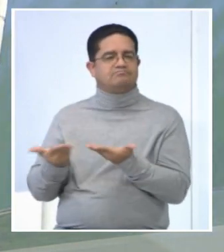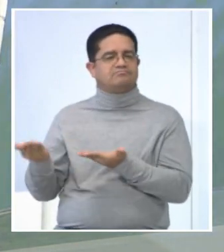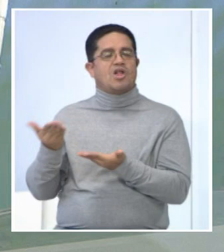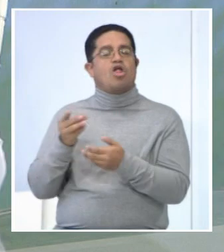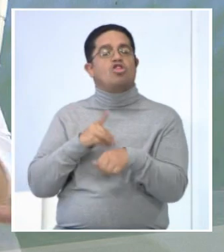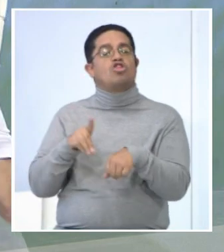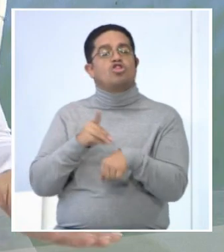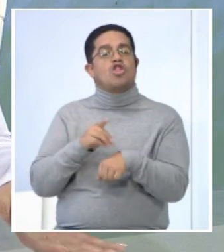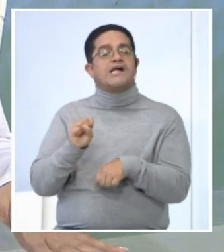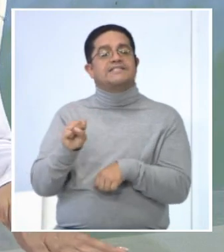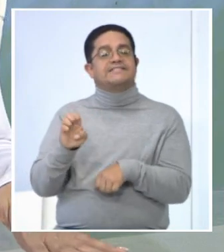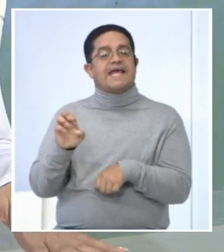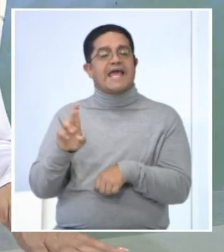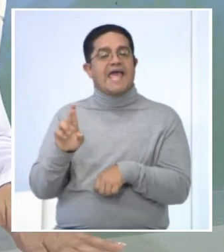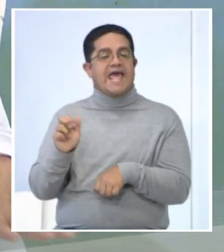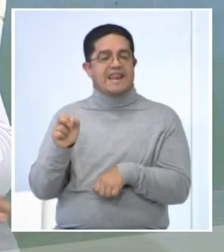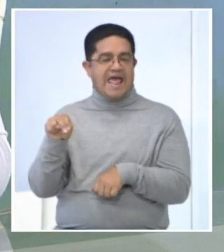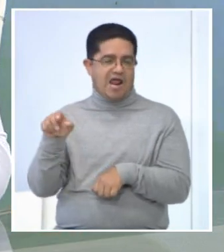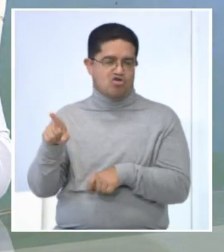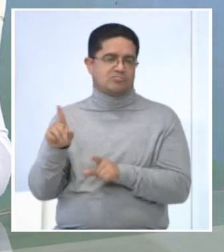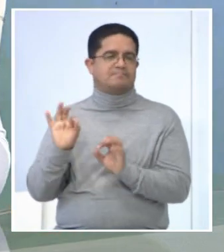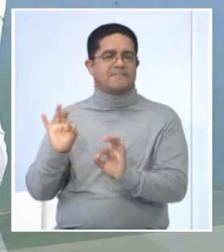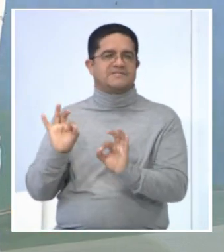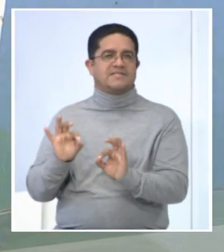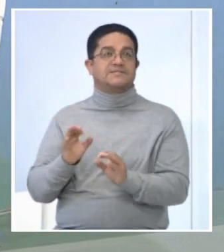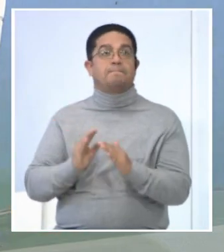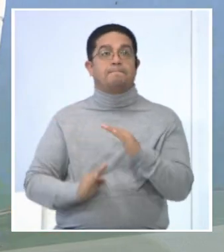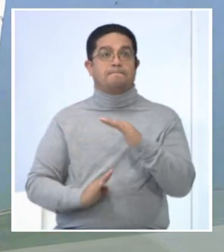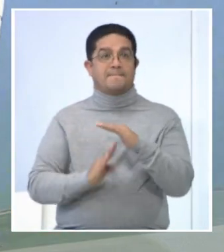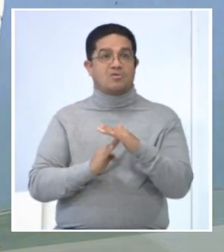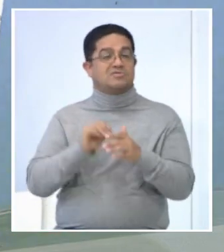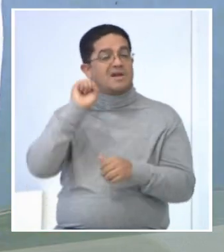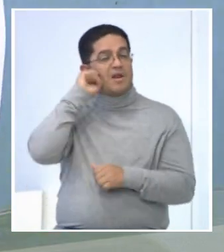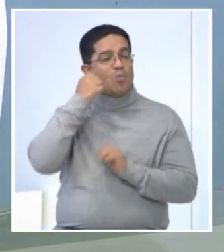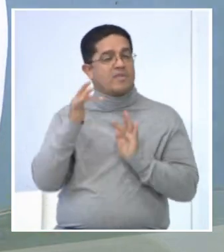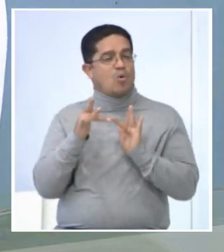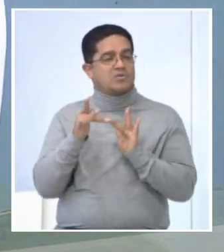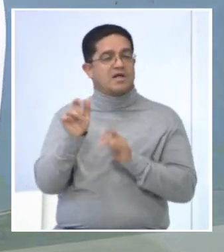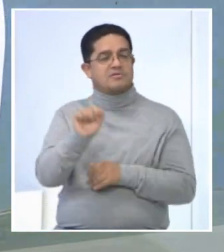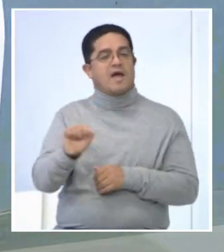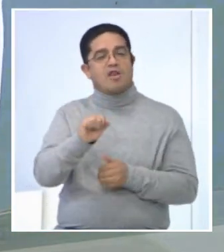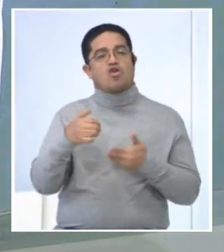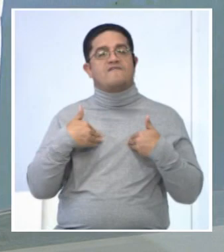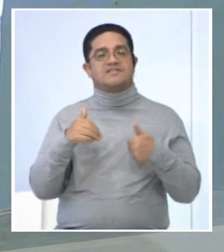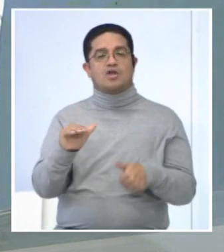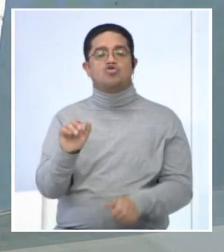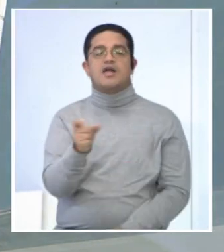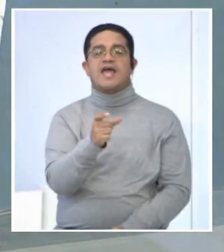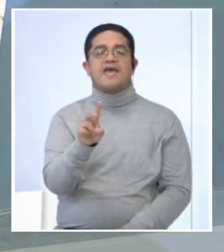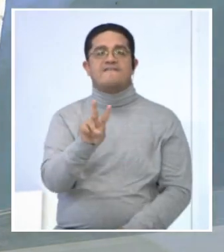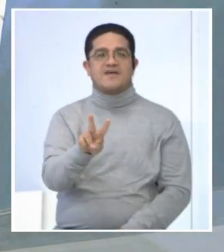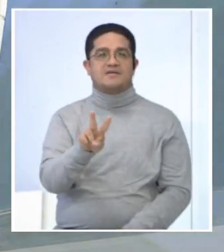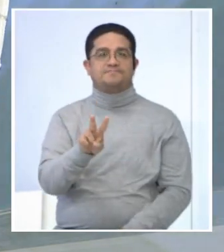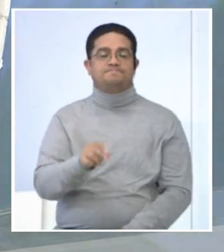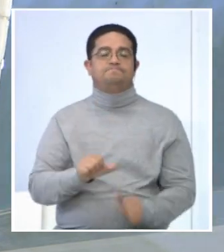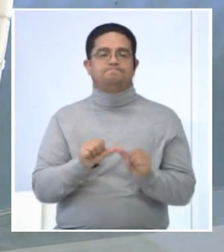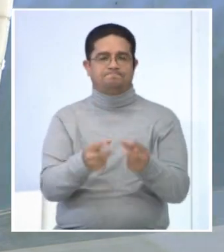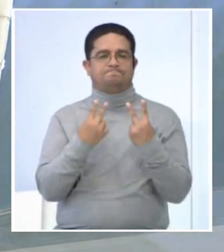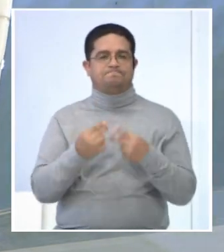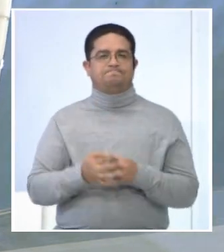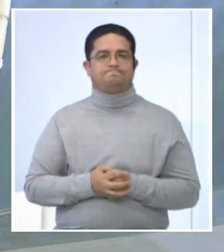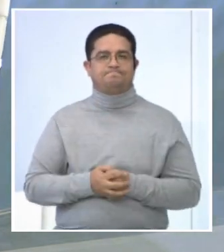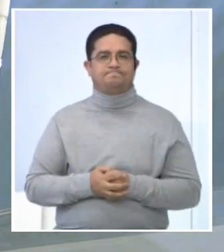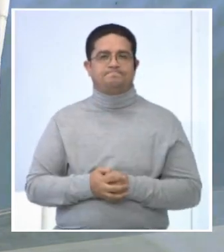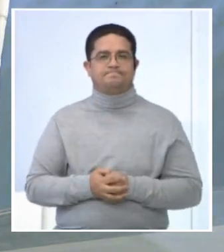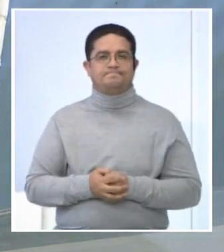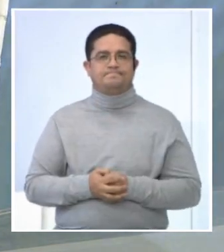médico traumatólogo especialista en reemplazo articular. Vamos a la pausa, recuerda las redes, @salud_gb, @DanielJSalas, volvemos.